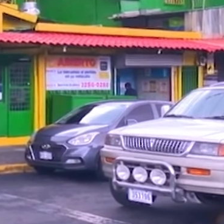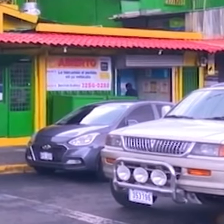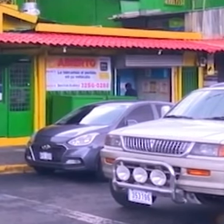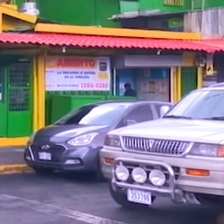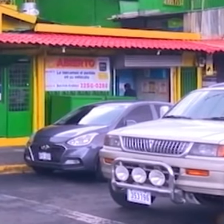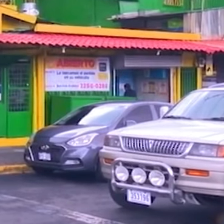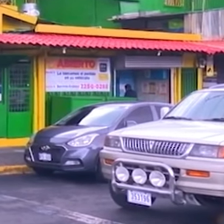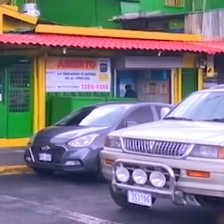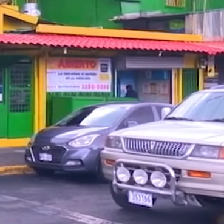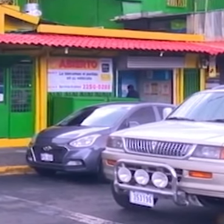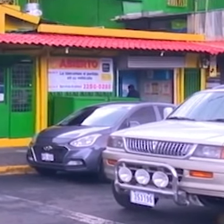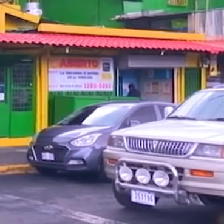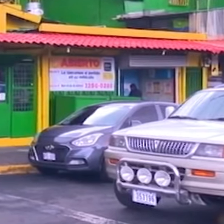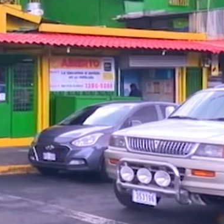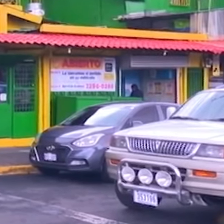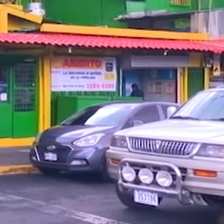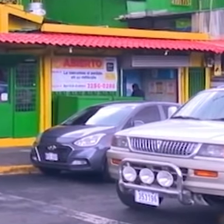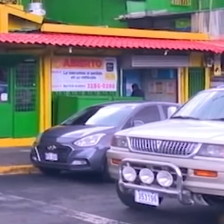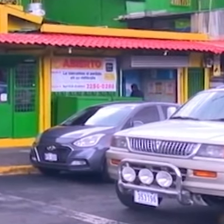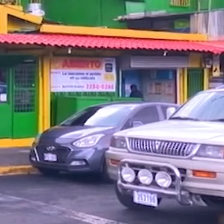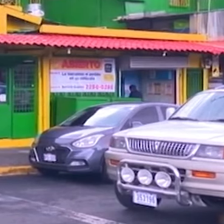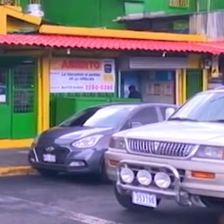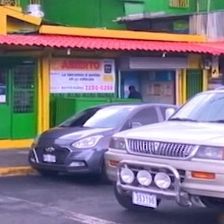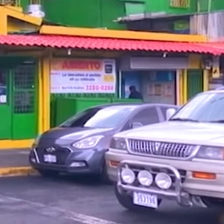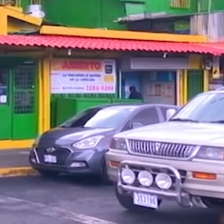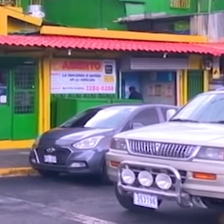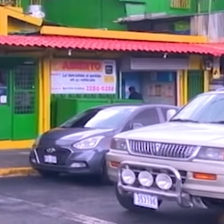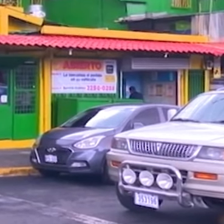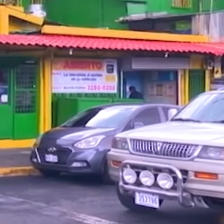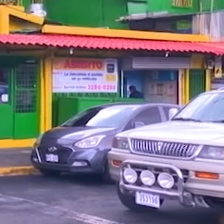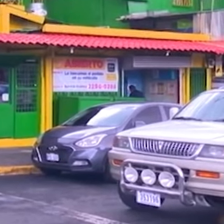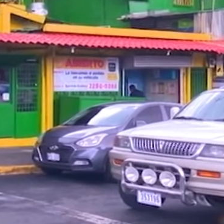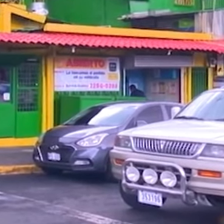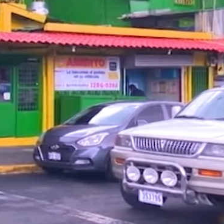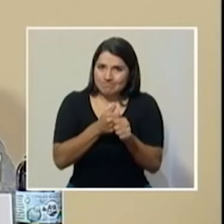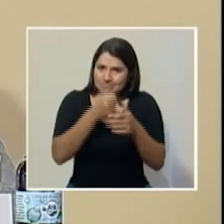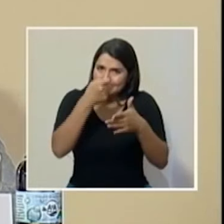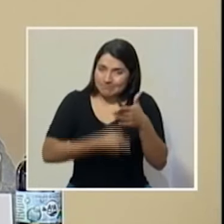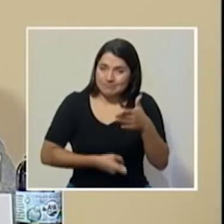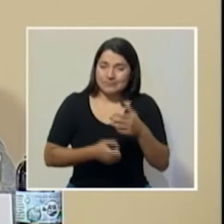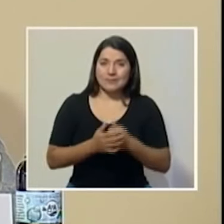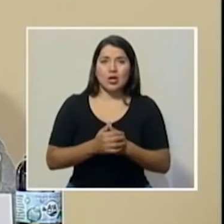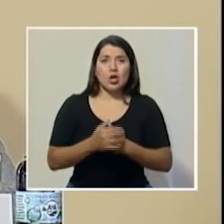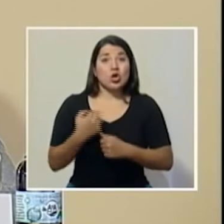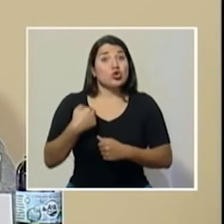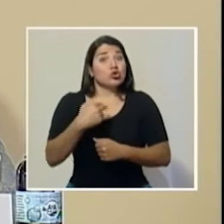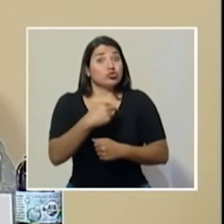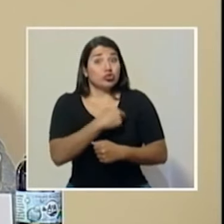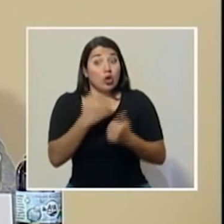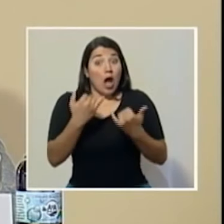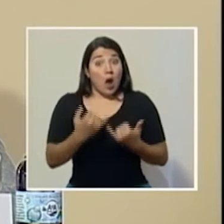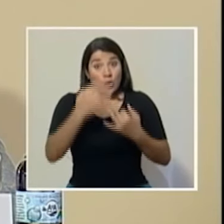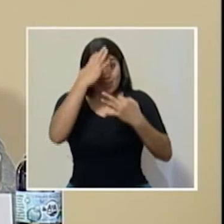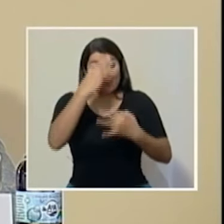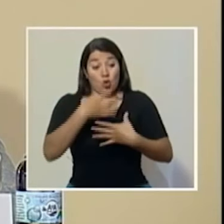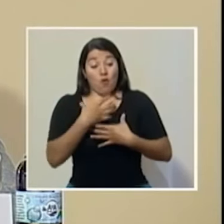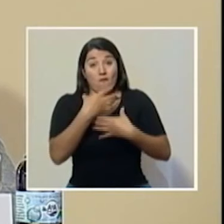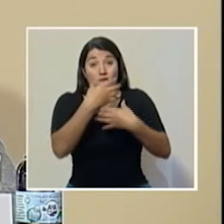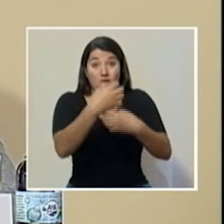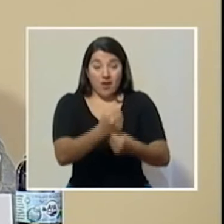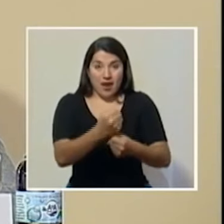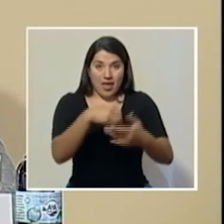llamado a los gobiernos locales y dueños de los comercios para que cumplan con los protocolos de salud. Estamos depositando una confianza en